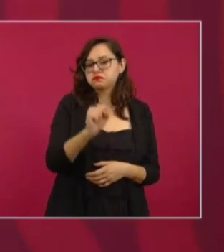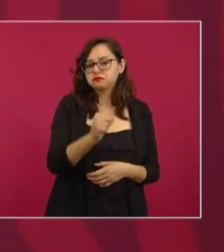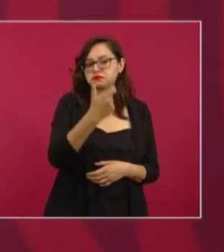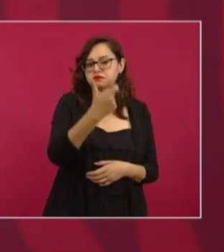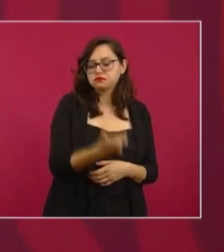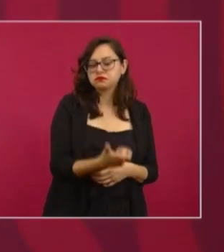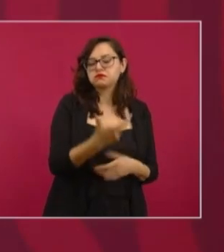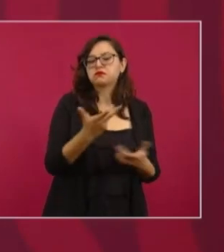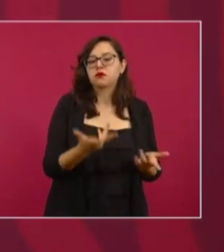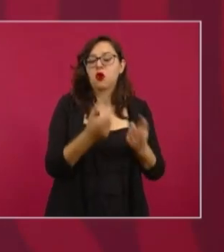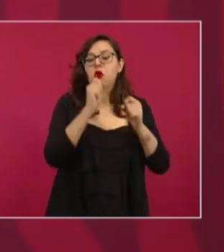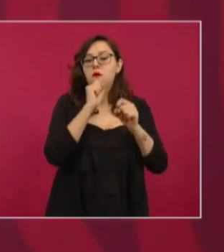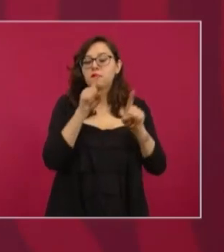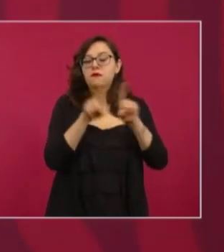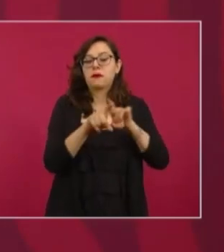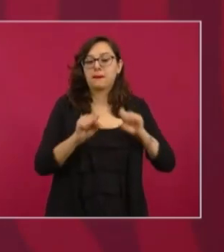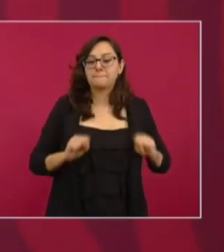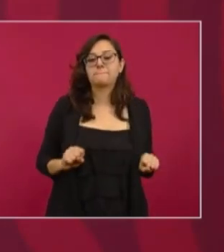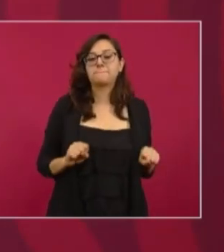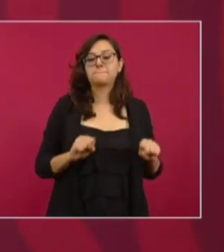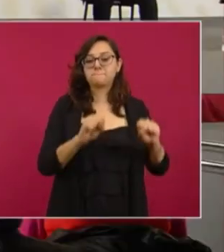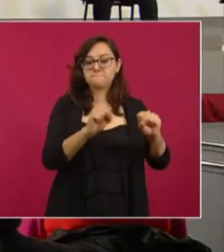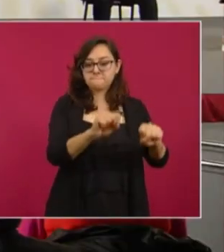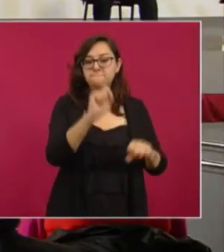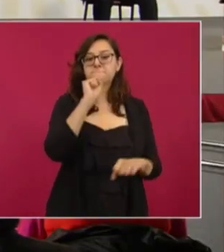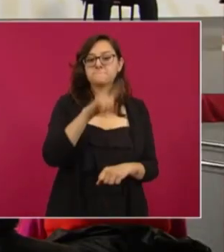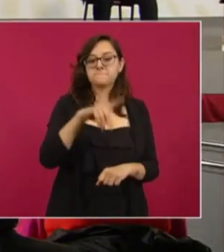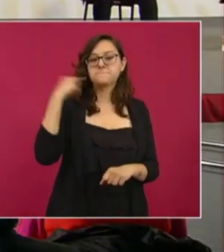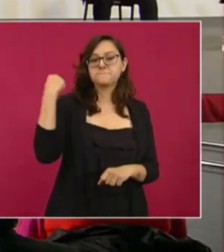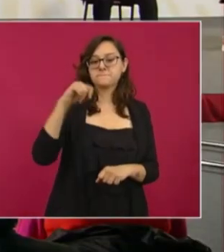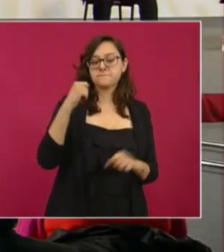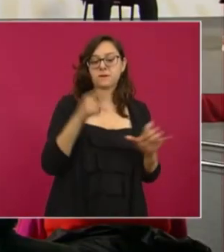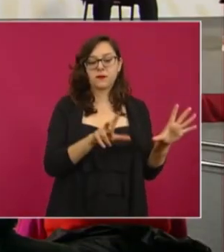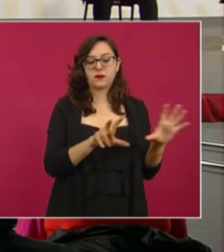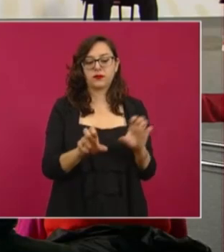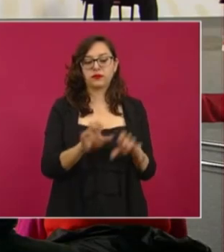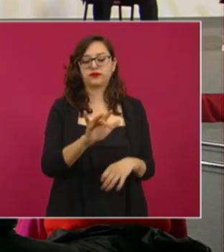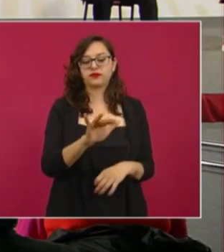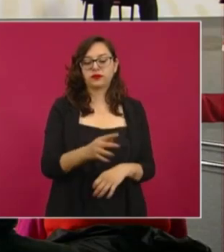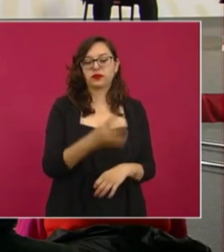830 pesos con 60 centavos, o Chedraui en mismo centro Tabasco,